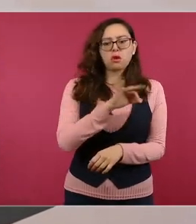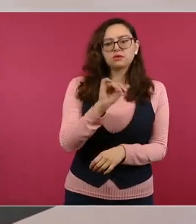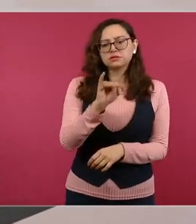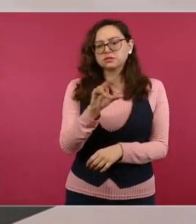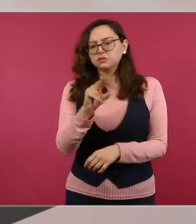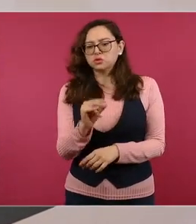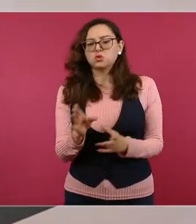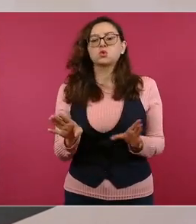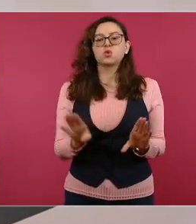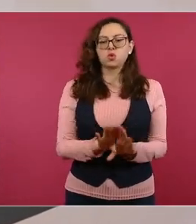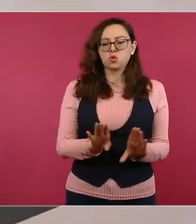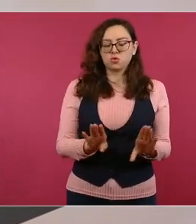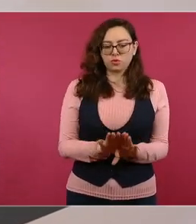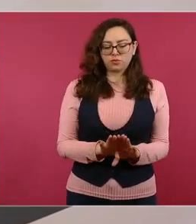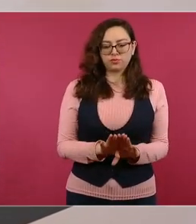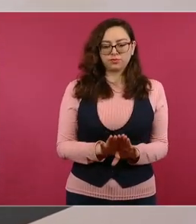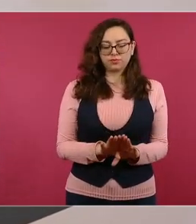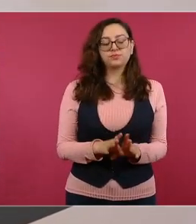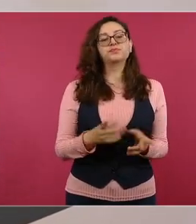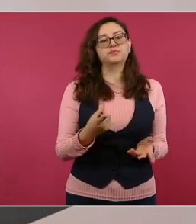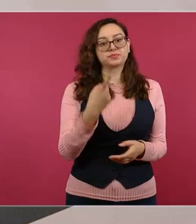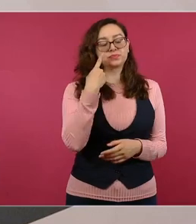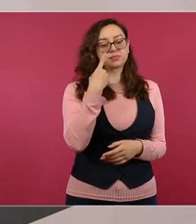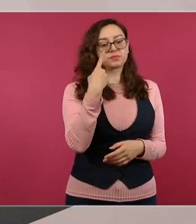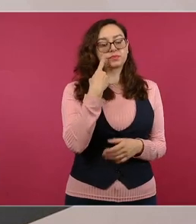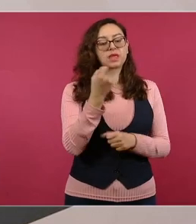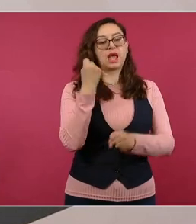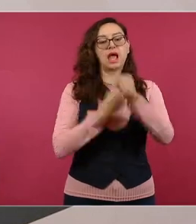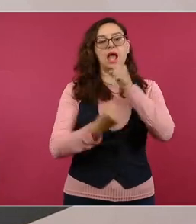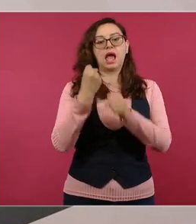en 2006 había 4097